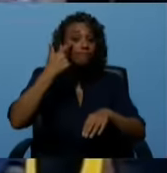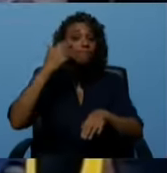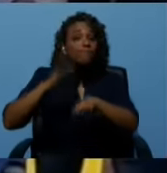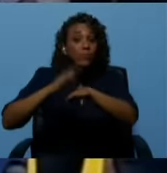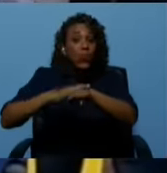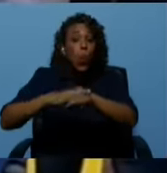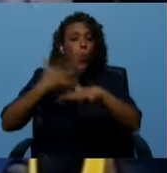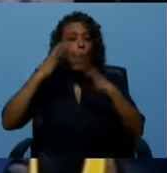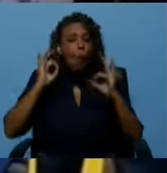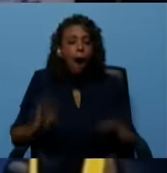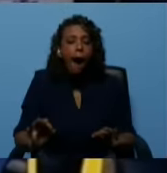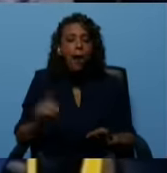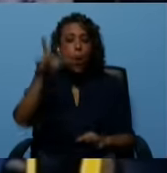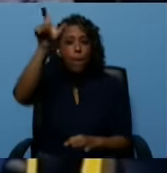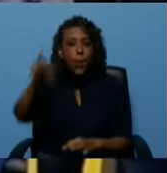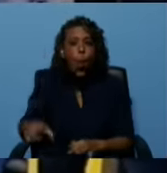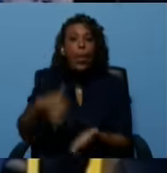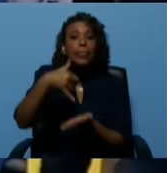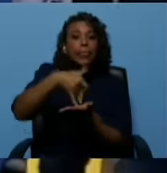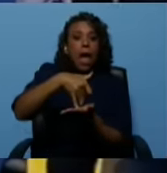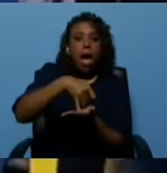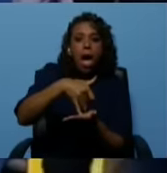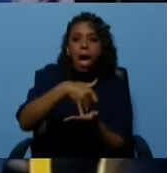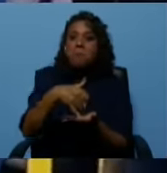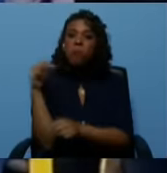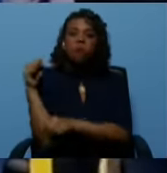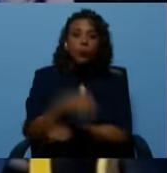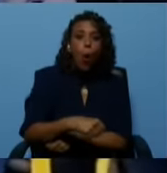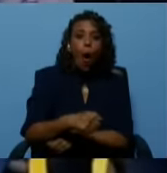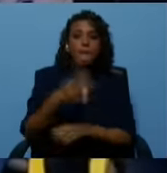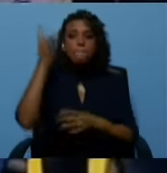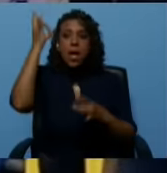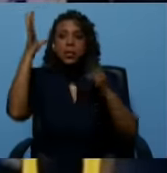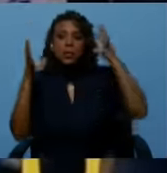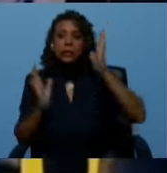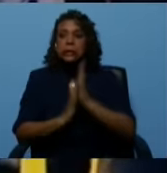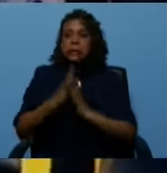Cuando están debilitados y derrotados es cuando inventan.